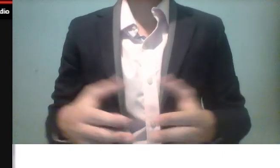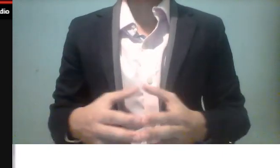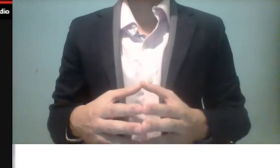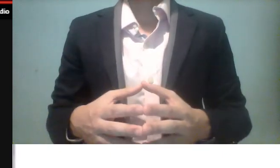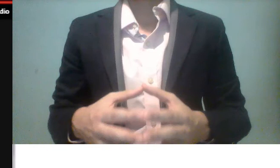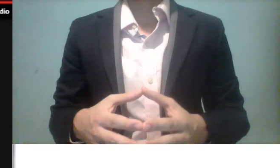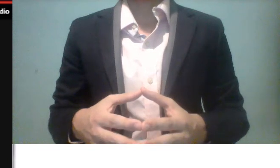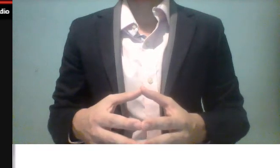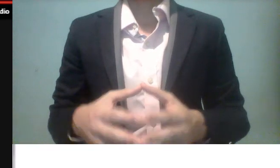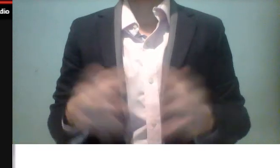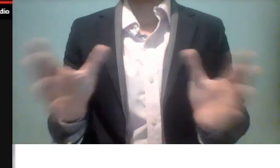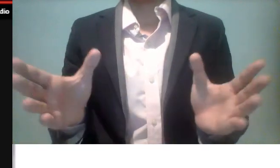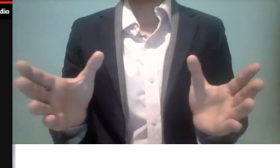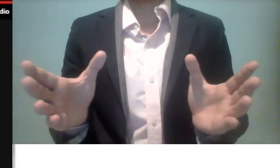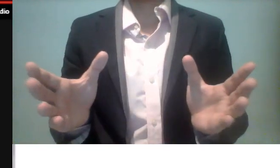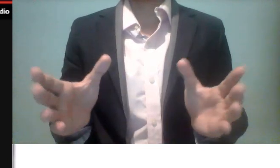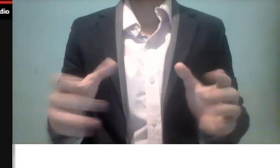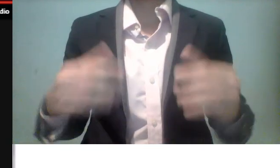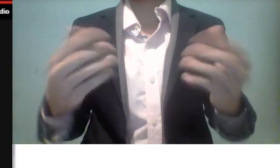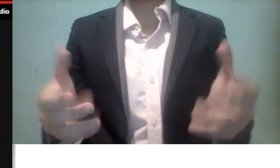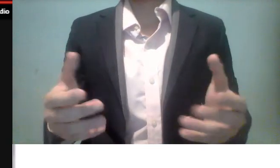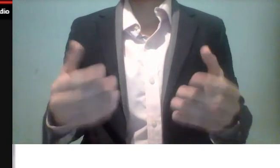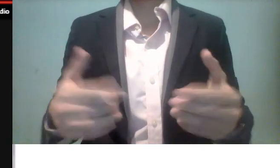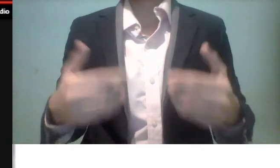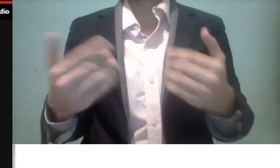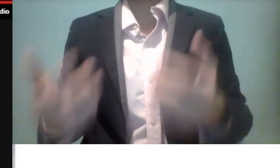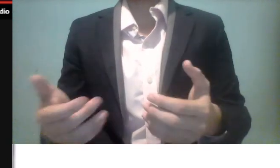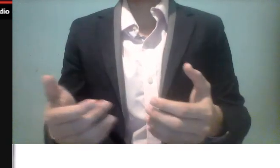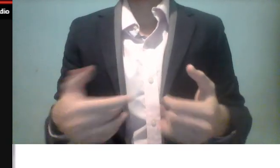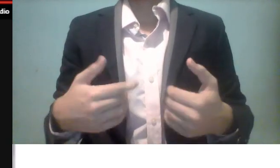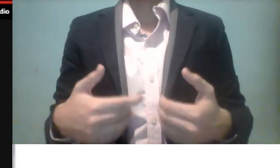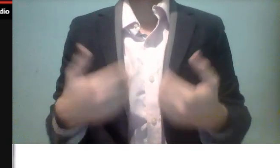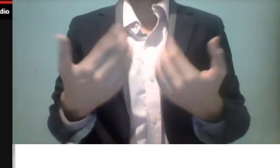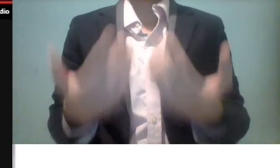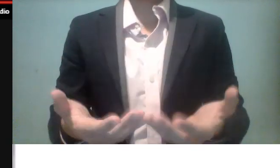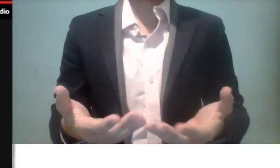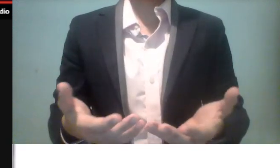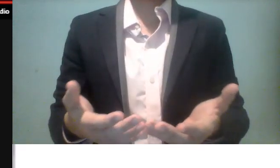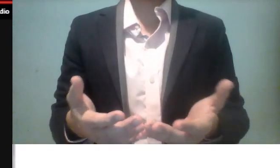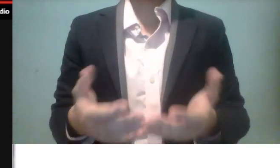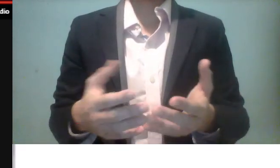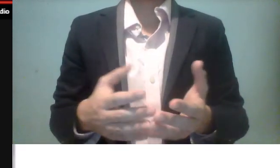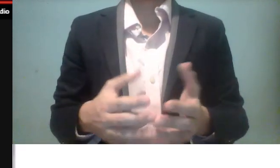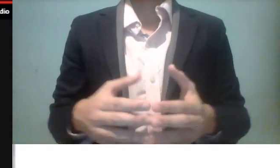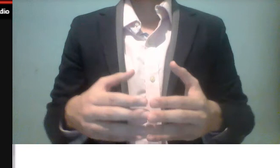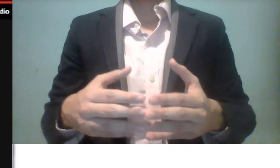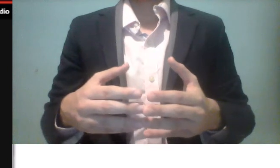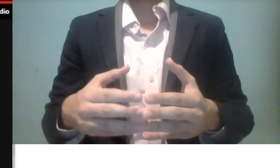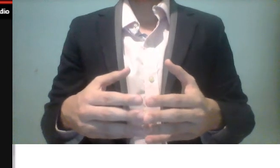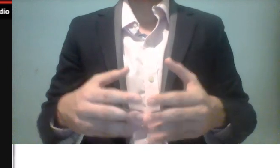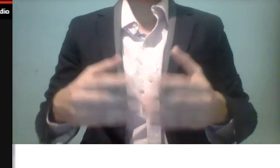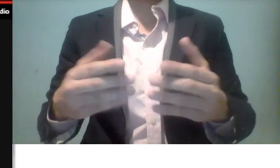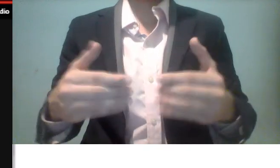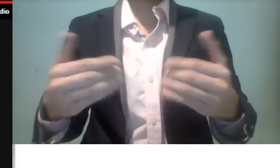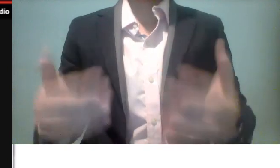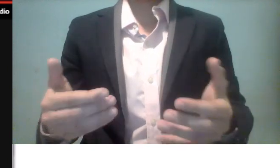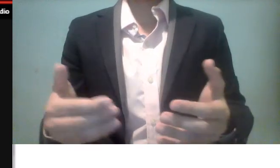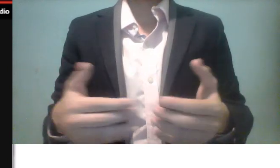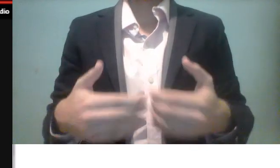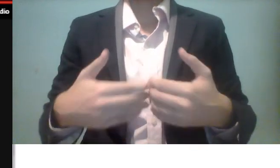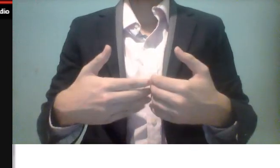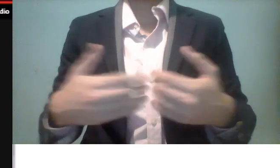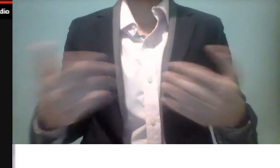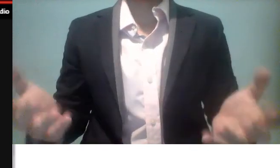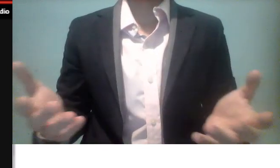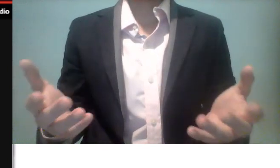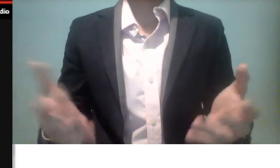un poco el tema político de Miguel Ángel Mancera que sobre todo en el tema del PRD ahora que está tan destruido creo que de pues un golpe como